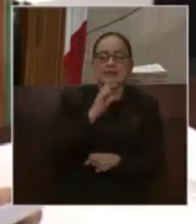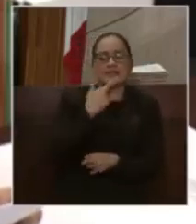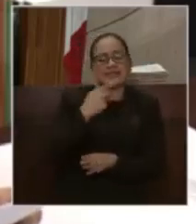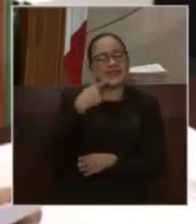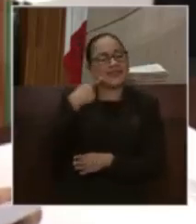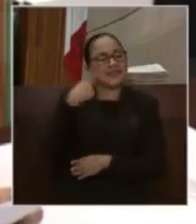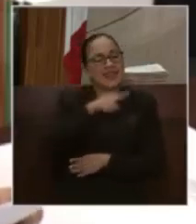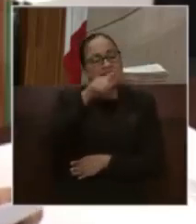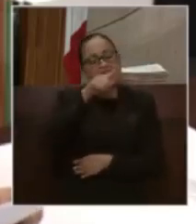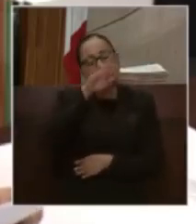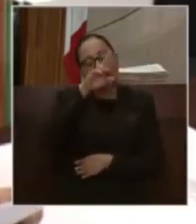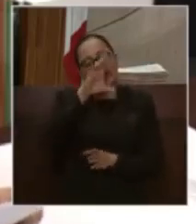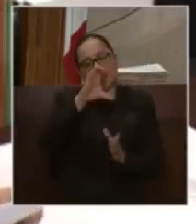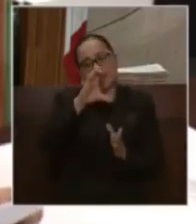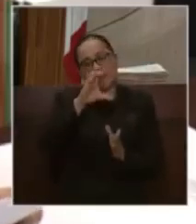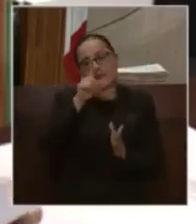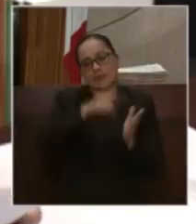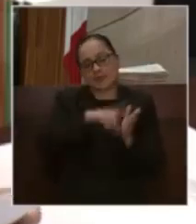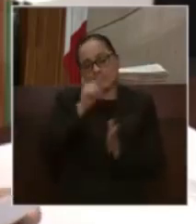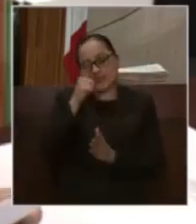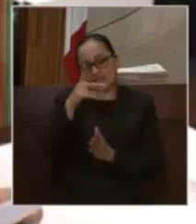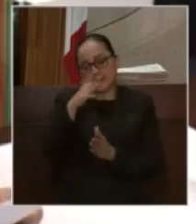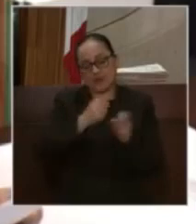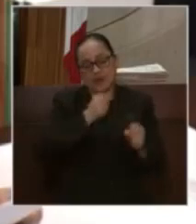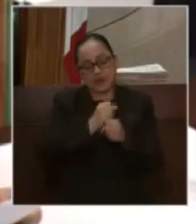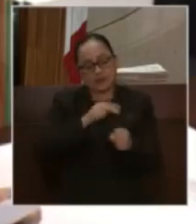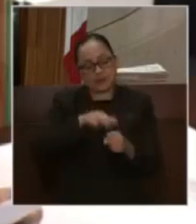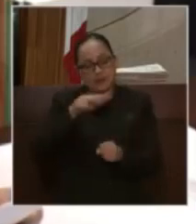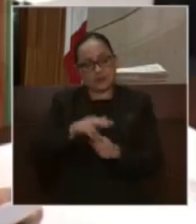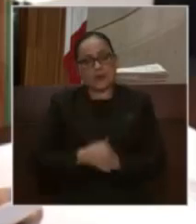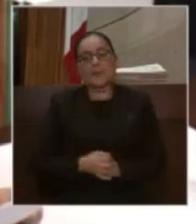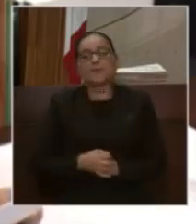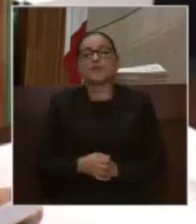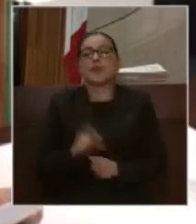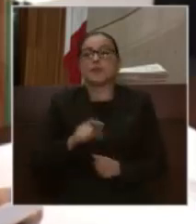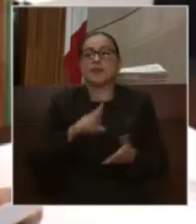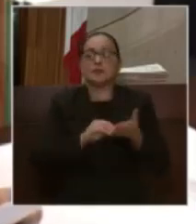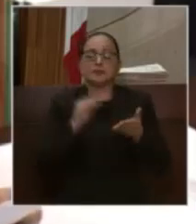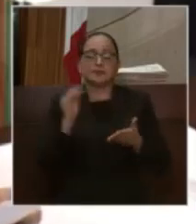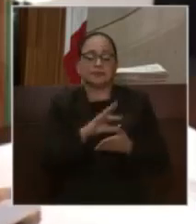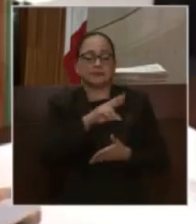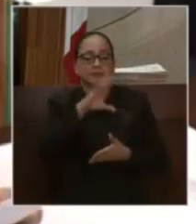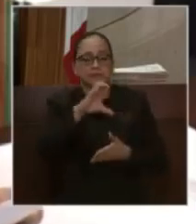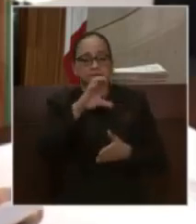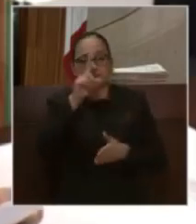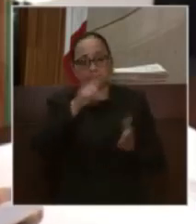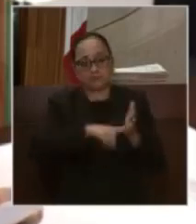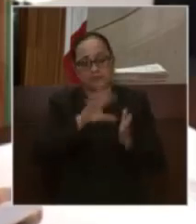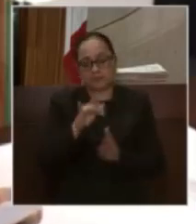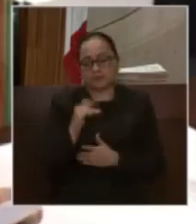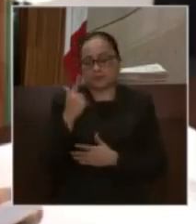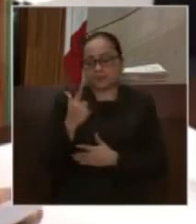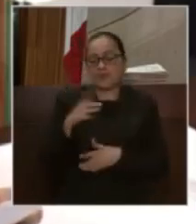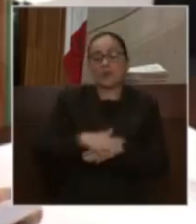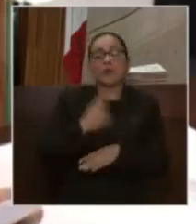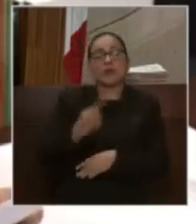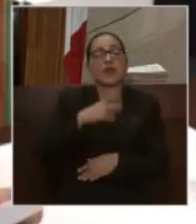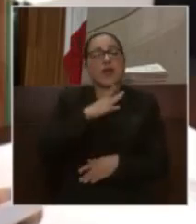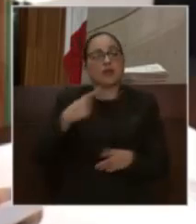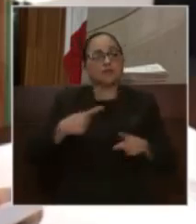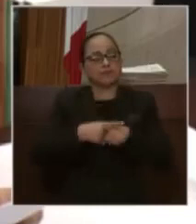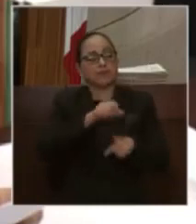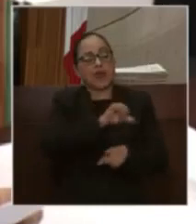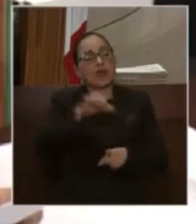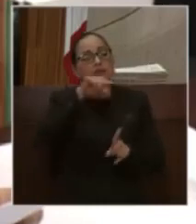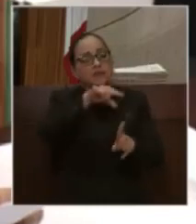recurso de reconsideración 1075 de este año. Finalmente, se desecha de plano la demanda del recurso de reconsideración 1057 mediante la cual se controvierte la